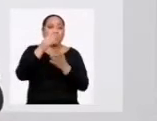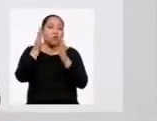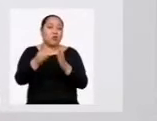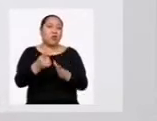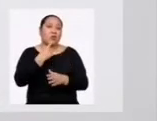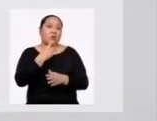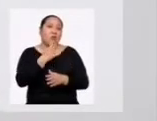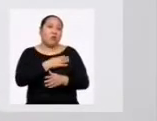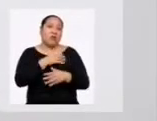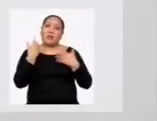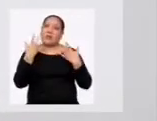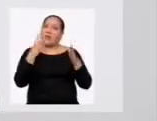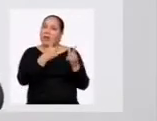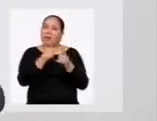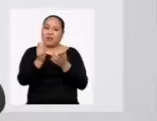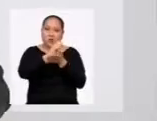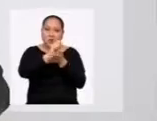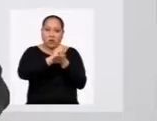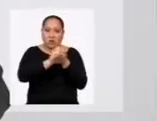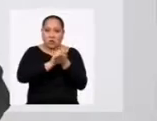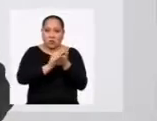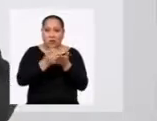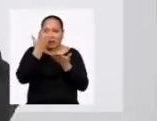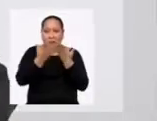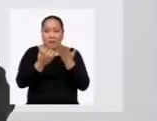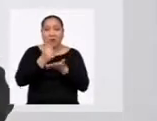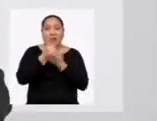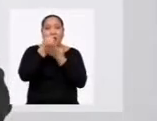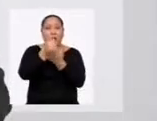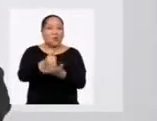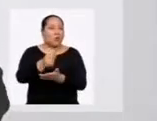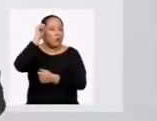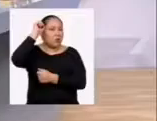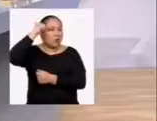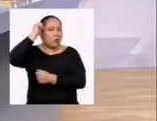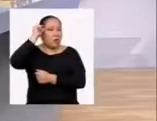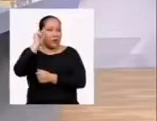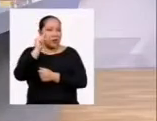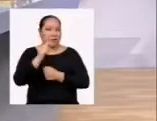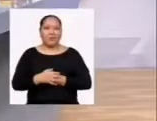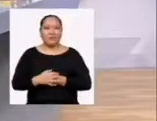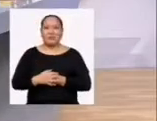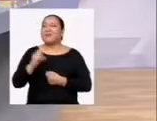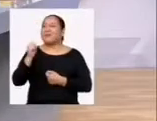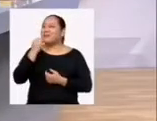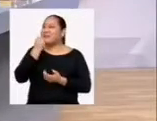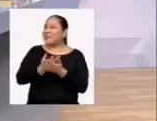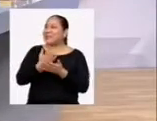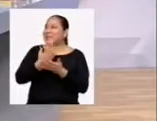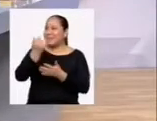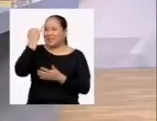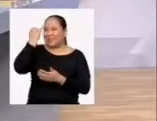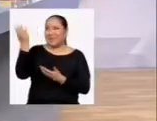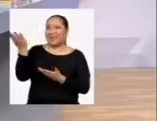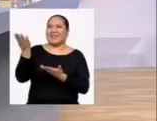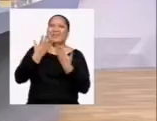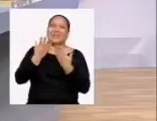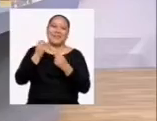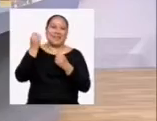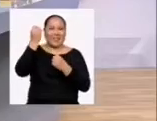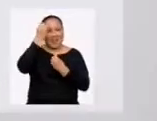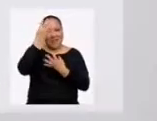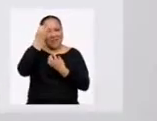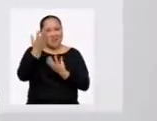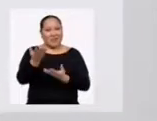cuarto tienen ya su borrador listo y tal vez les sirve un recordatorio. Buena idea, profesora. Ilumínenos con sus